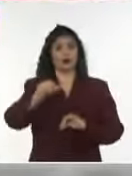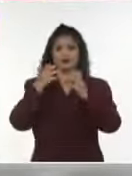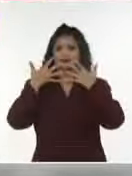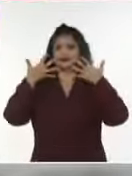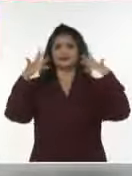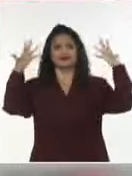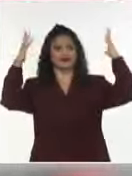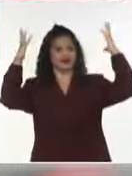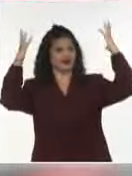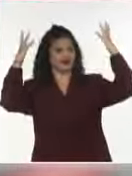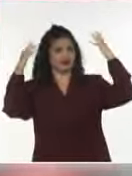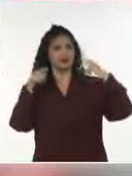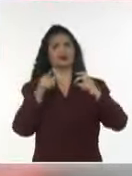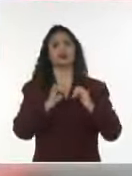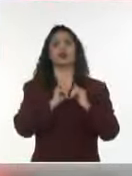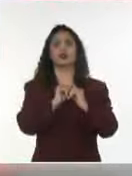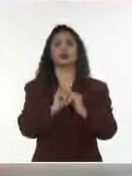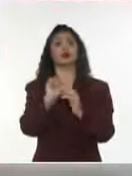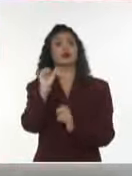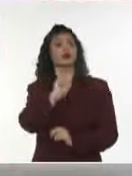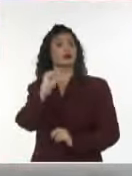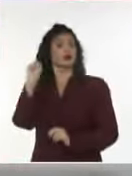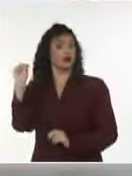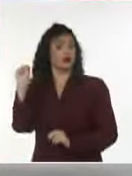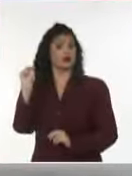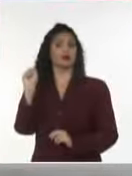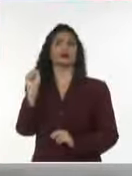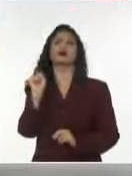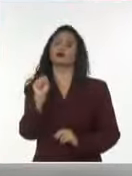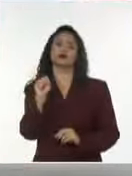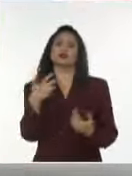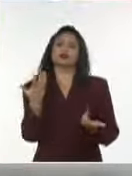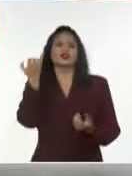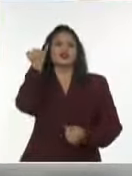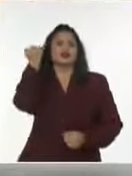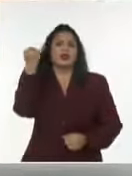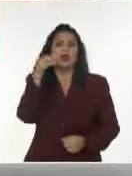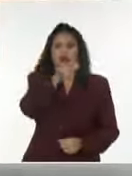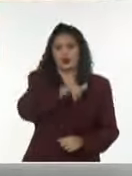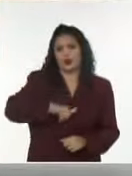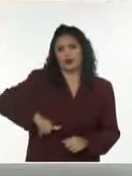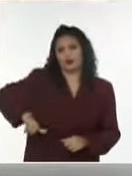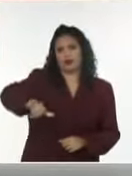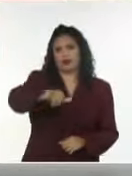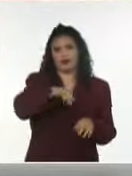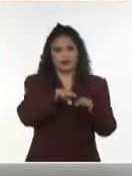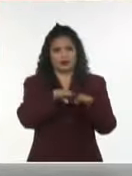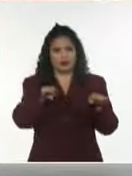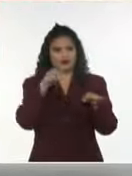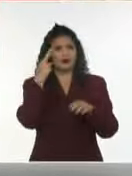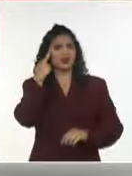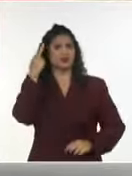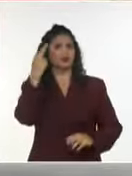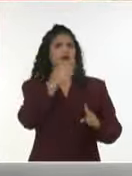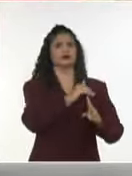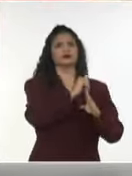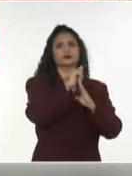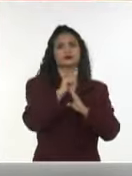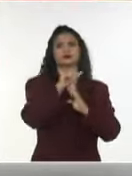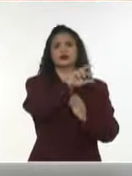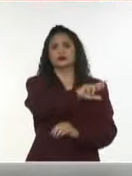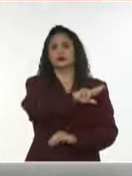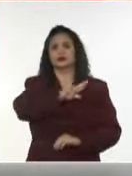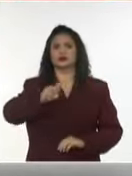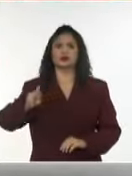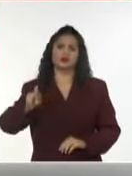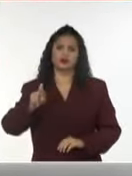venezolano sostuvo que la nueva victoria electoral es el triunfo de las ideas de la igualdad, mientras recordaba al líder de la Revolución Bolivariana, Hugo